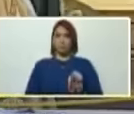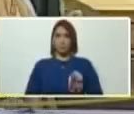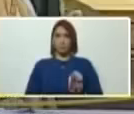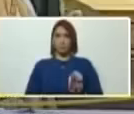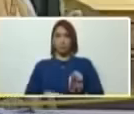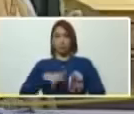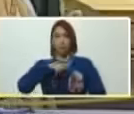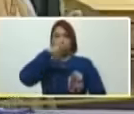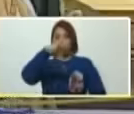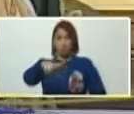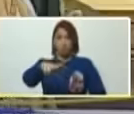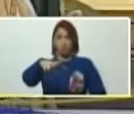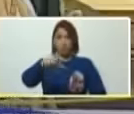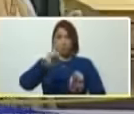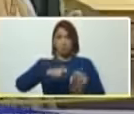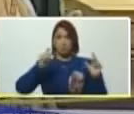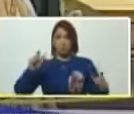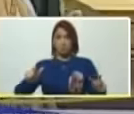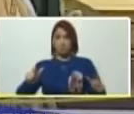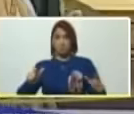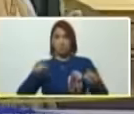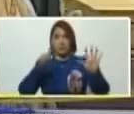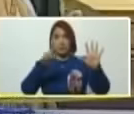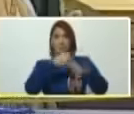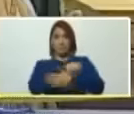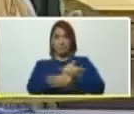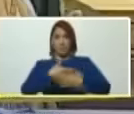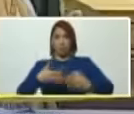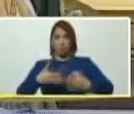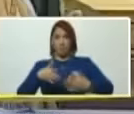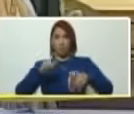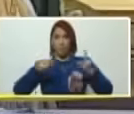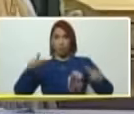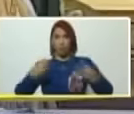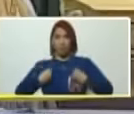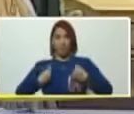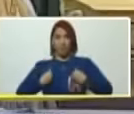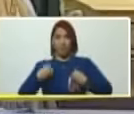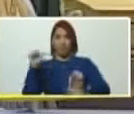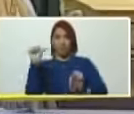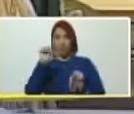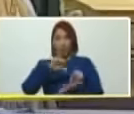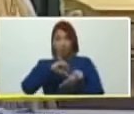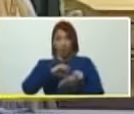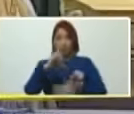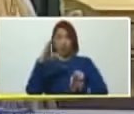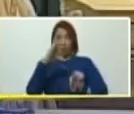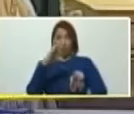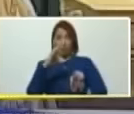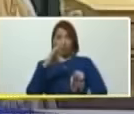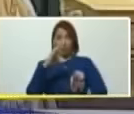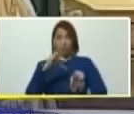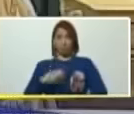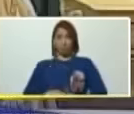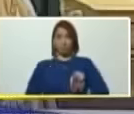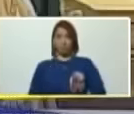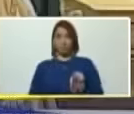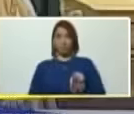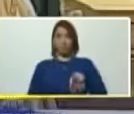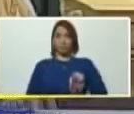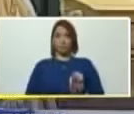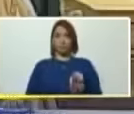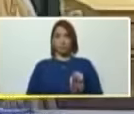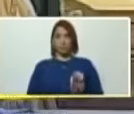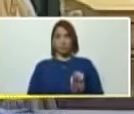portugueses, en estos 6 millones de habitantes que tiene esta gran conurbación que es la Gran